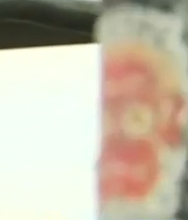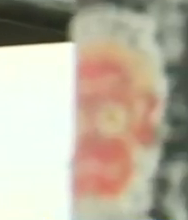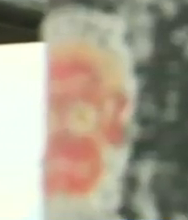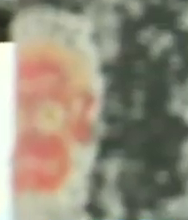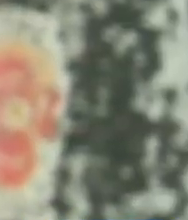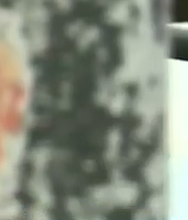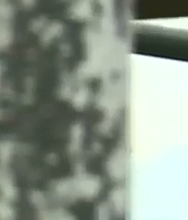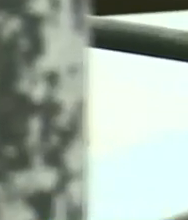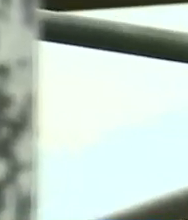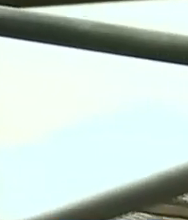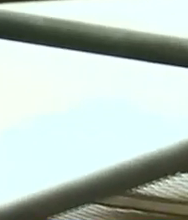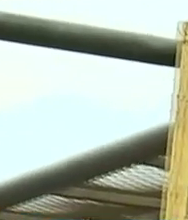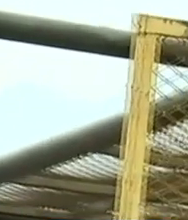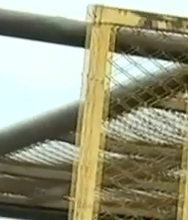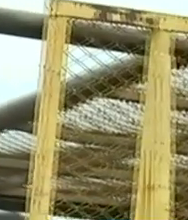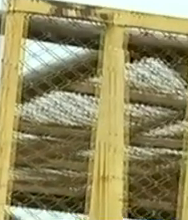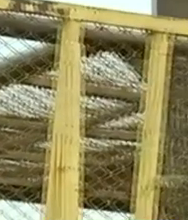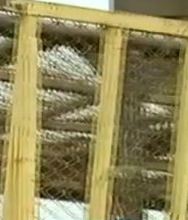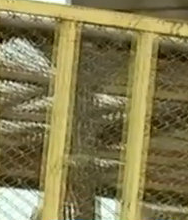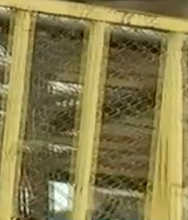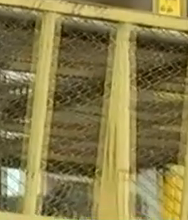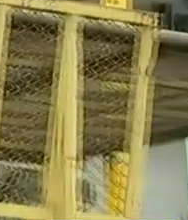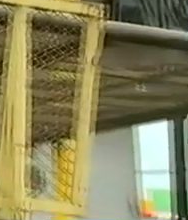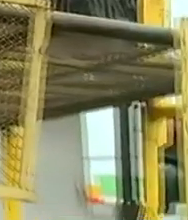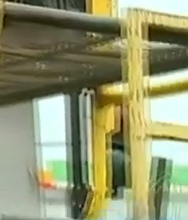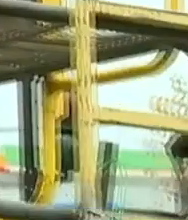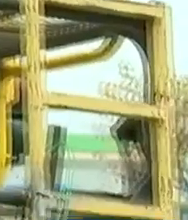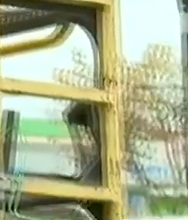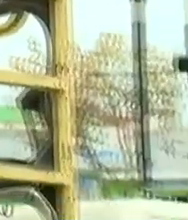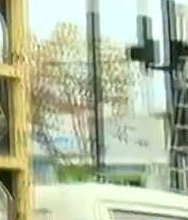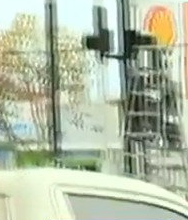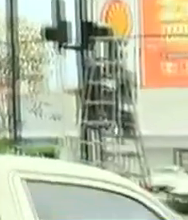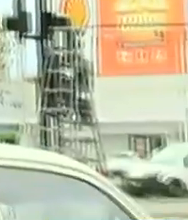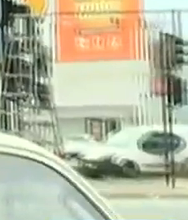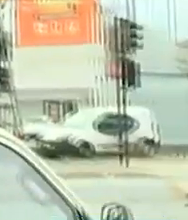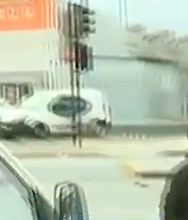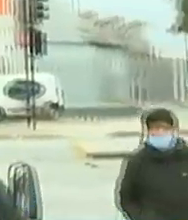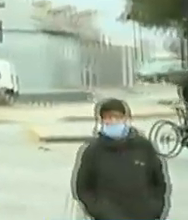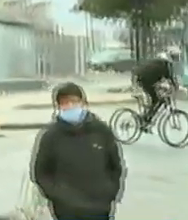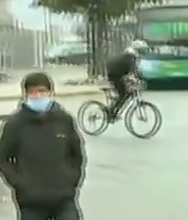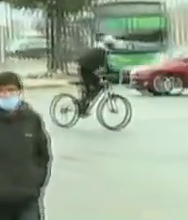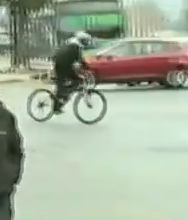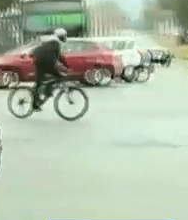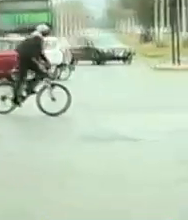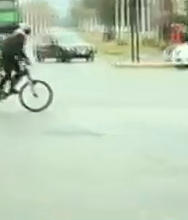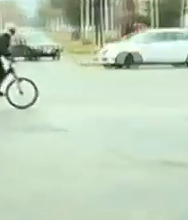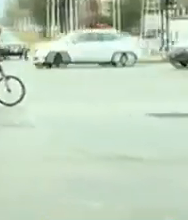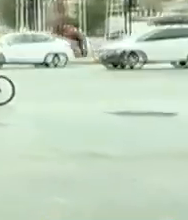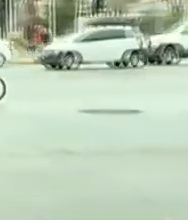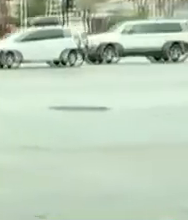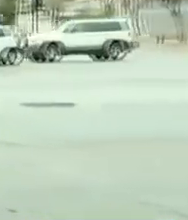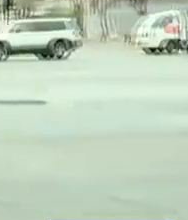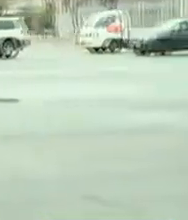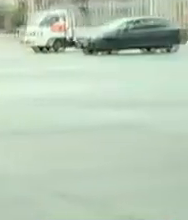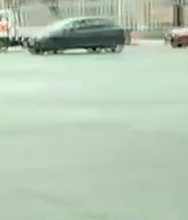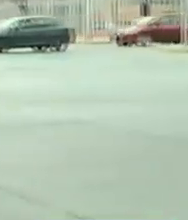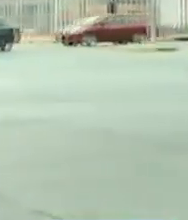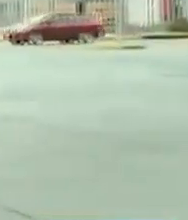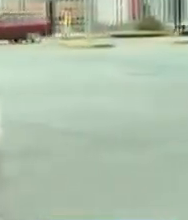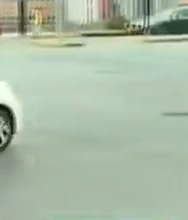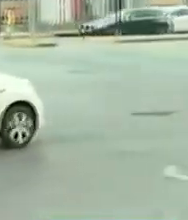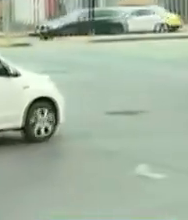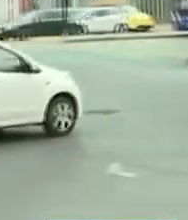2 accidentes que se han producido en esta intersección específicamente. Este sector ha sido